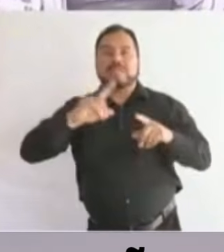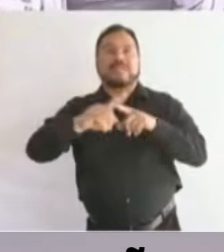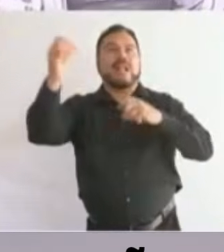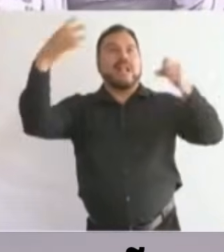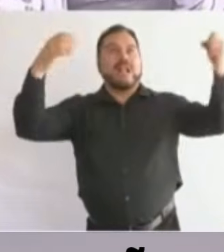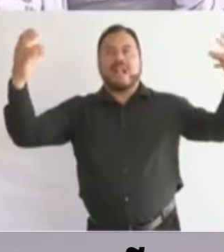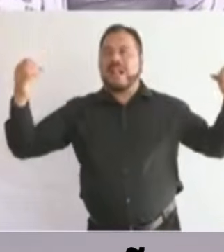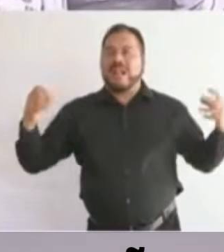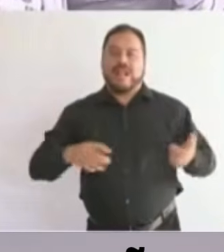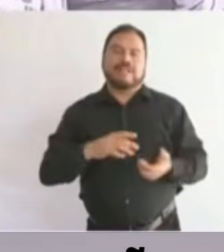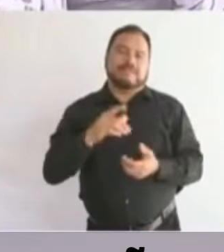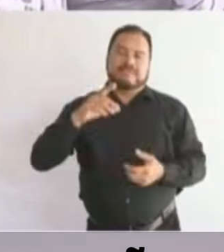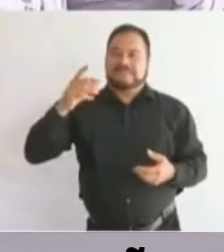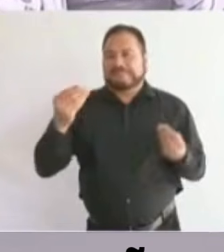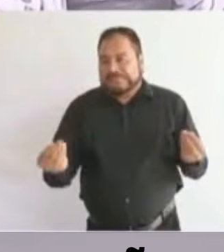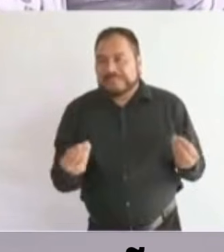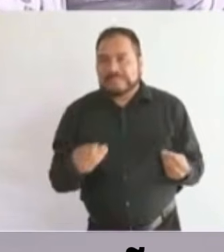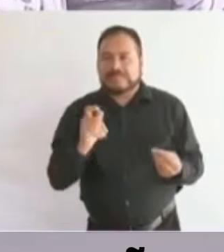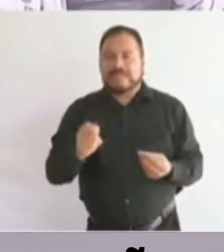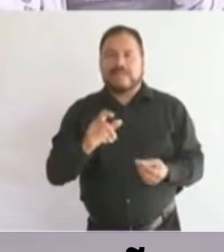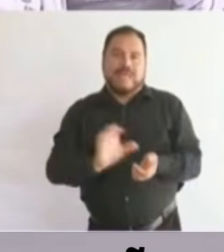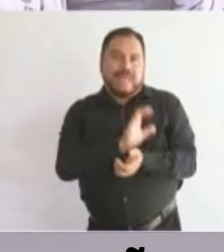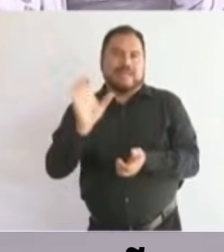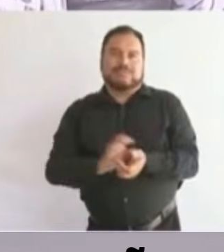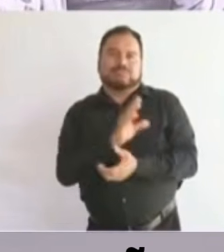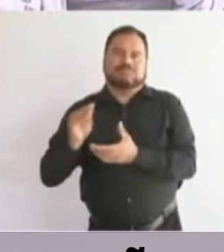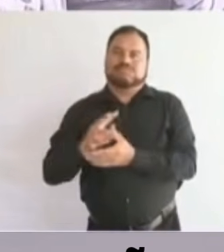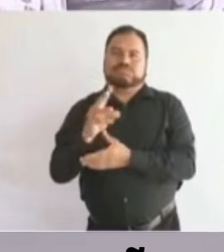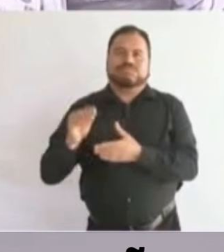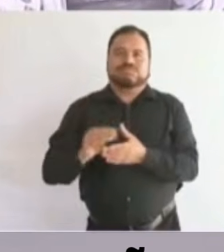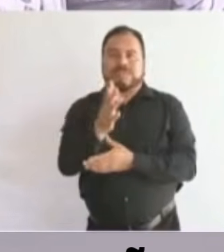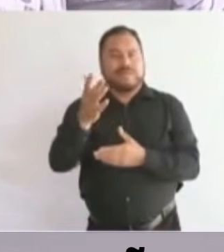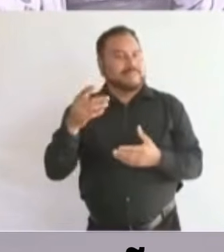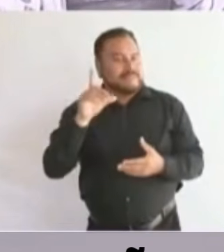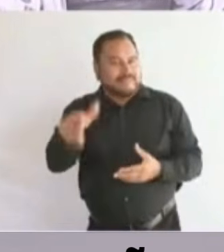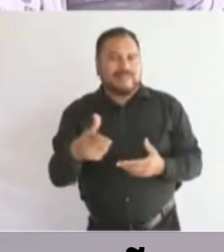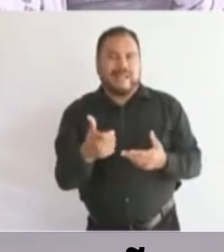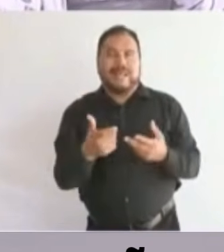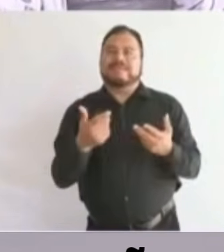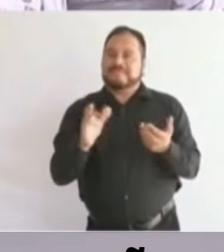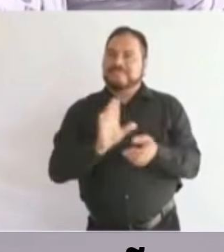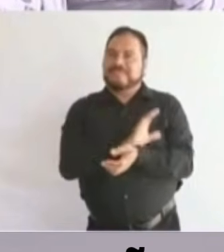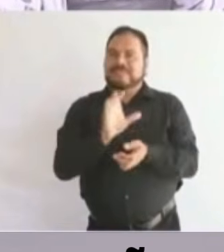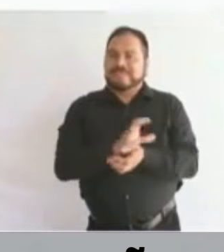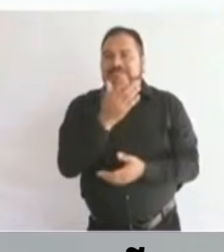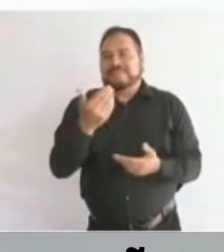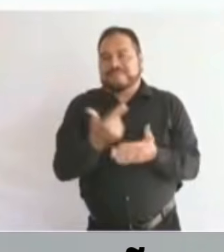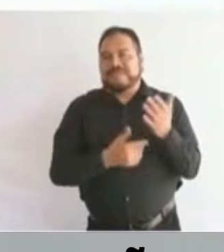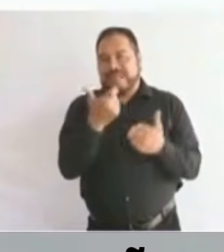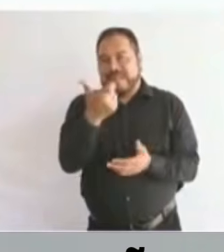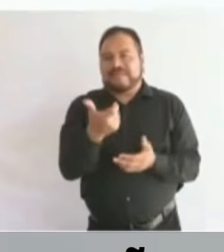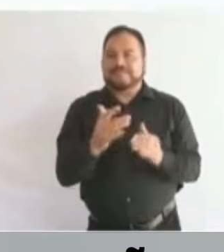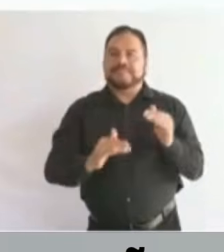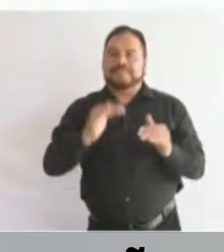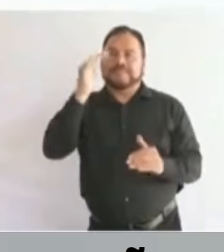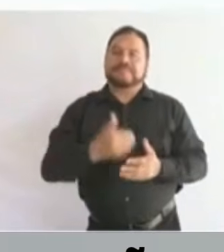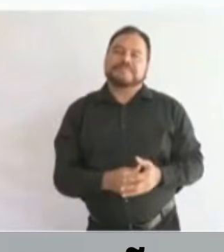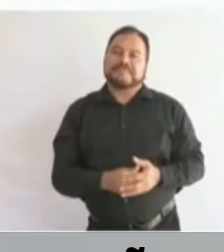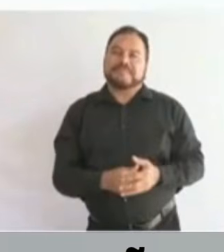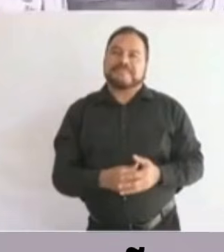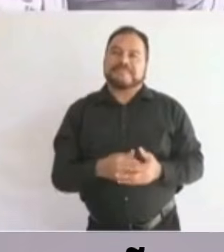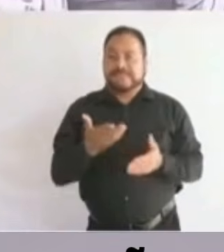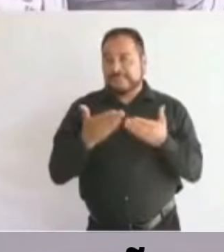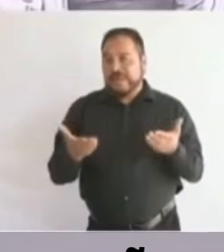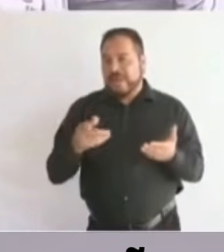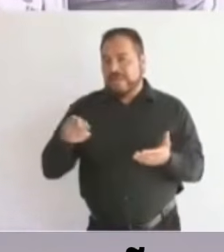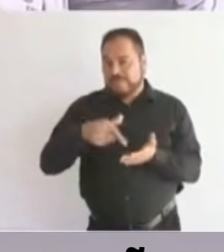acondicionados que no son tan eficientes, pues genera un consumo muy alto. Entonces, el que haya una planta de generación, pues tiene la